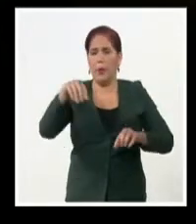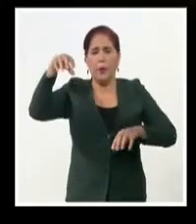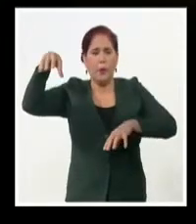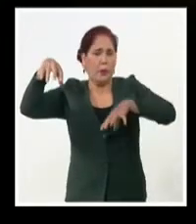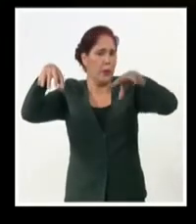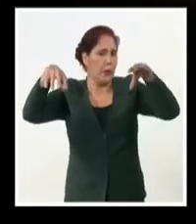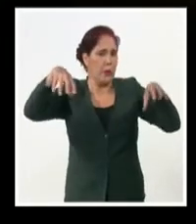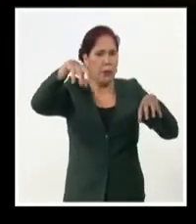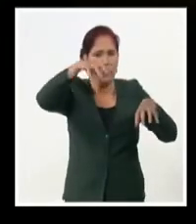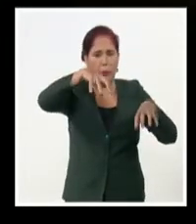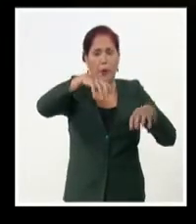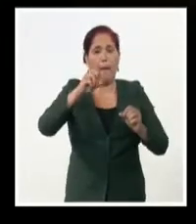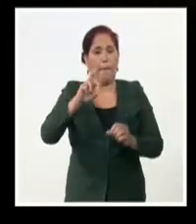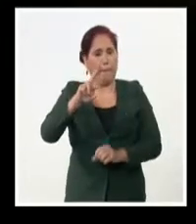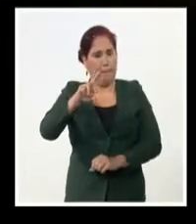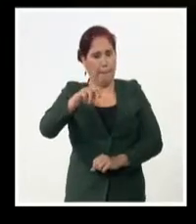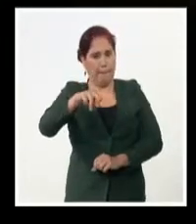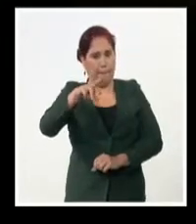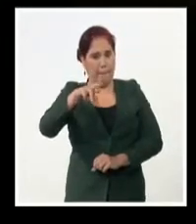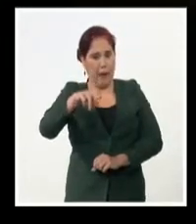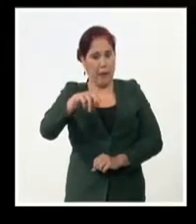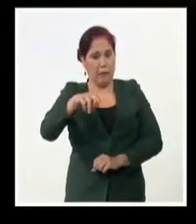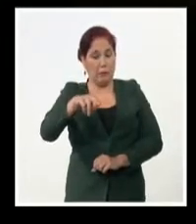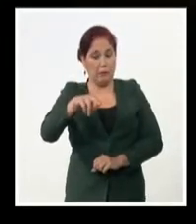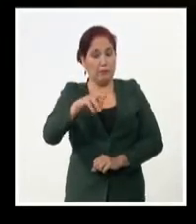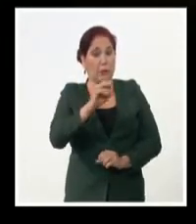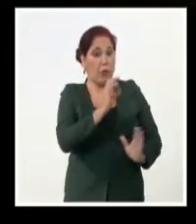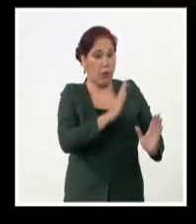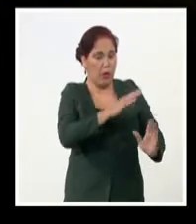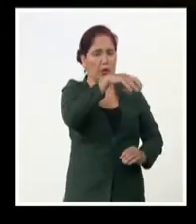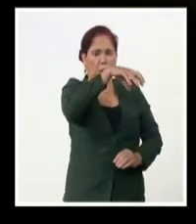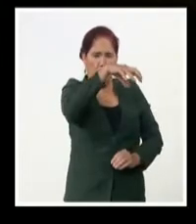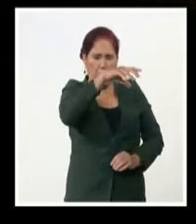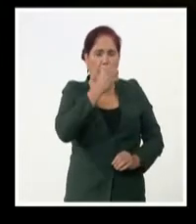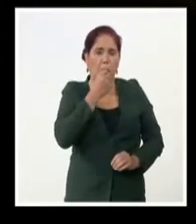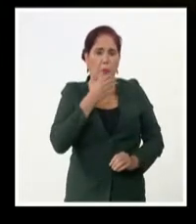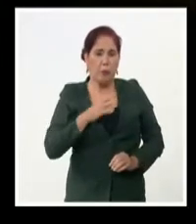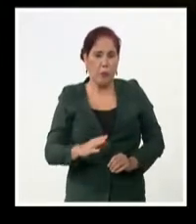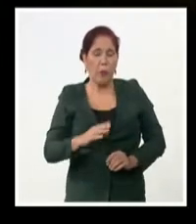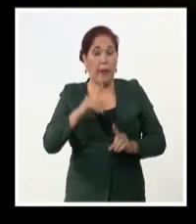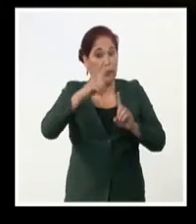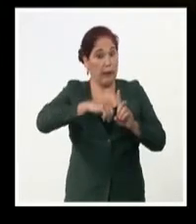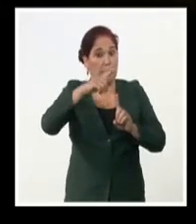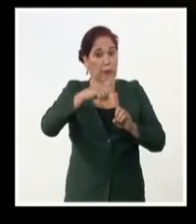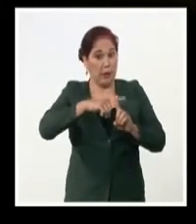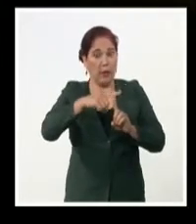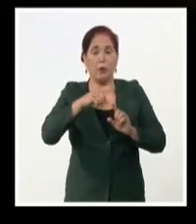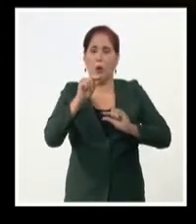el martes todavía hacia zonas de la costa norte oriental, y las temperaturas extremas observen en